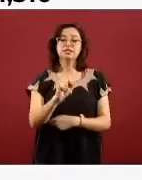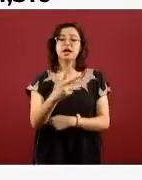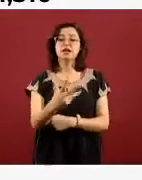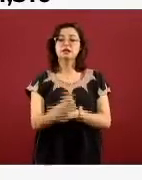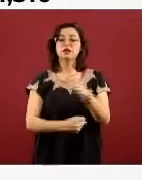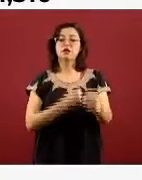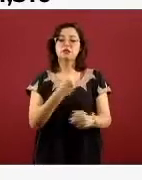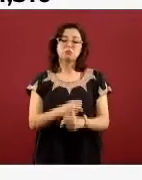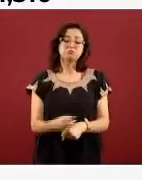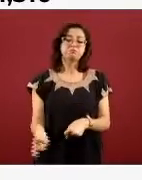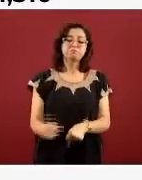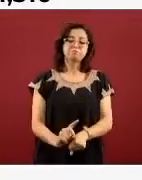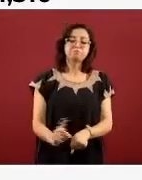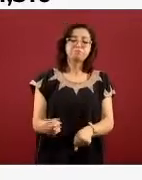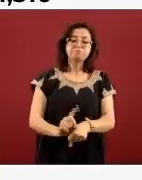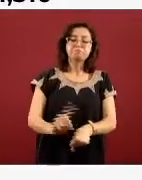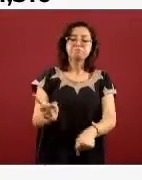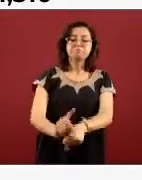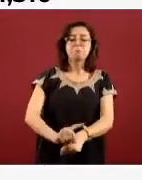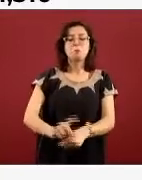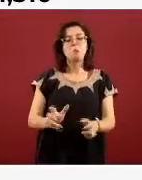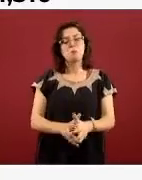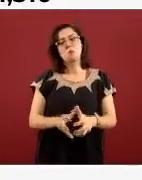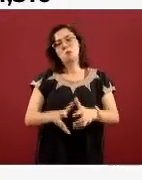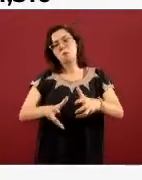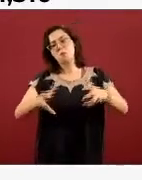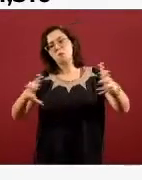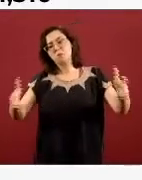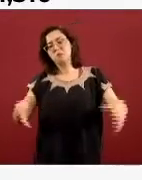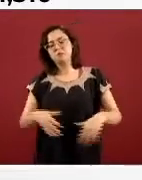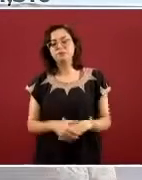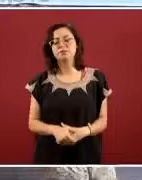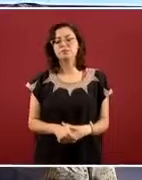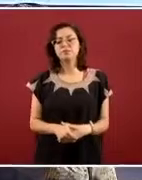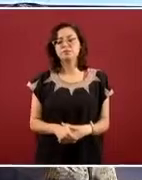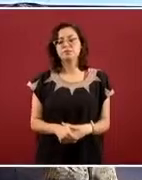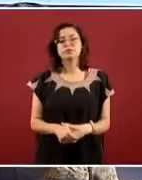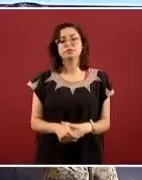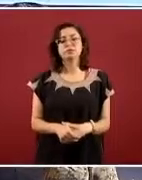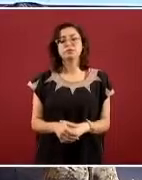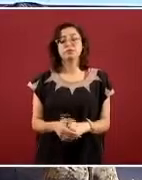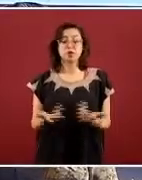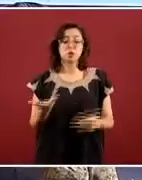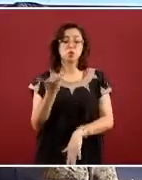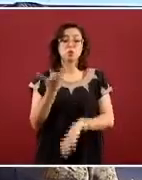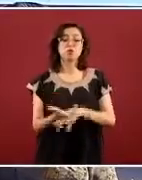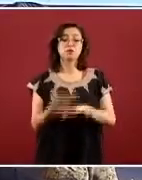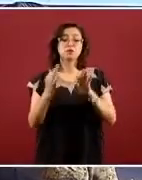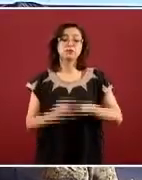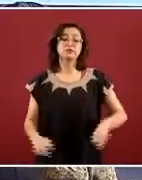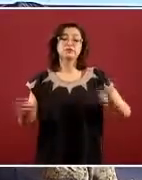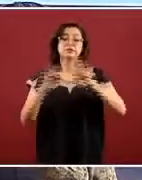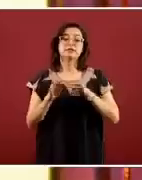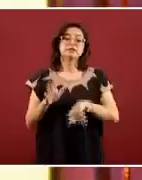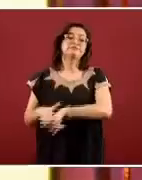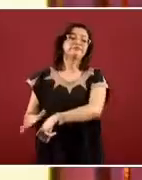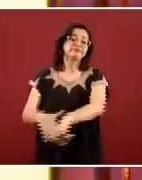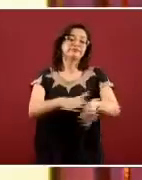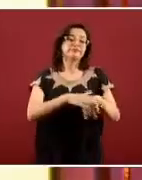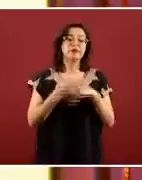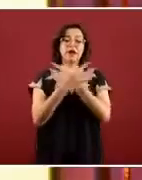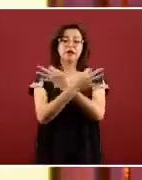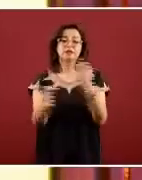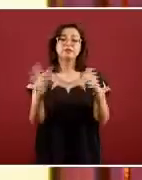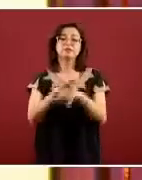años día con día empieza a incrementar esta barra, ¿no? Esto es importante en el mensaje a la comunidad, porque esto en